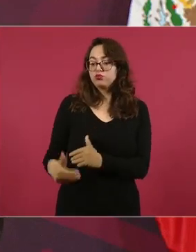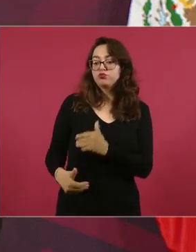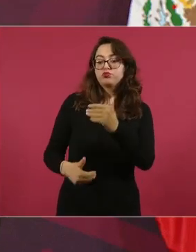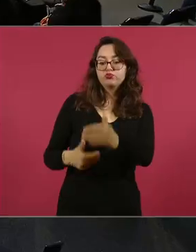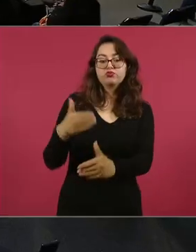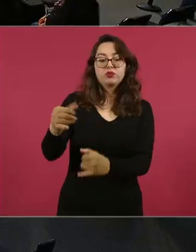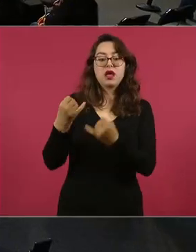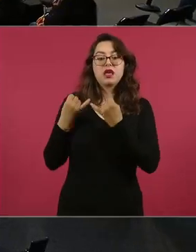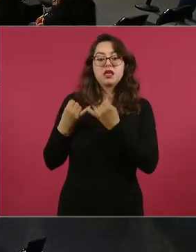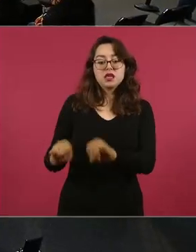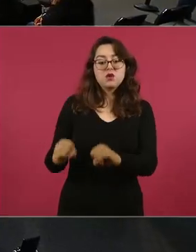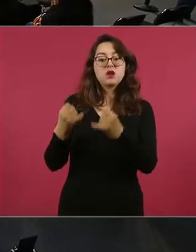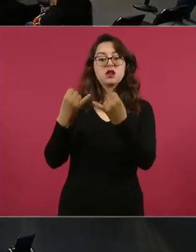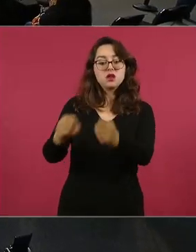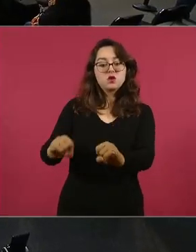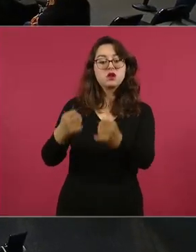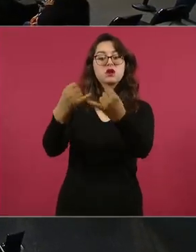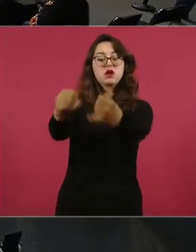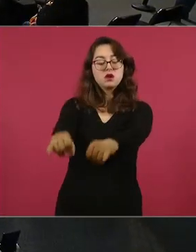Adelante. Mañanera.